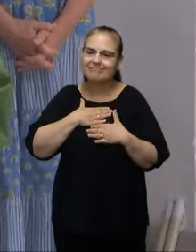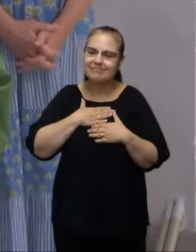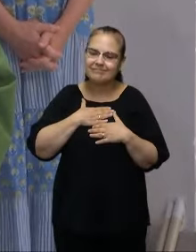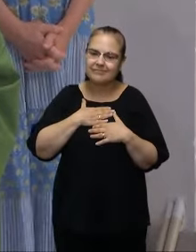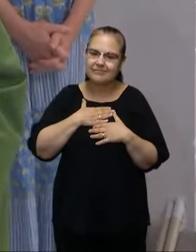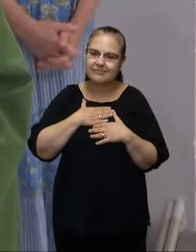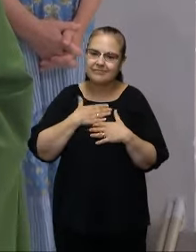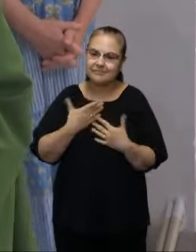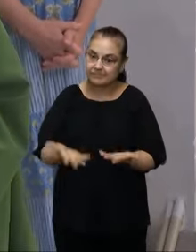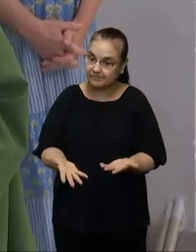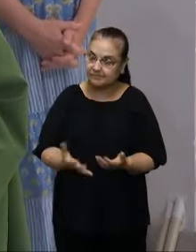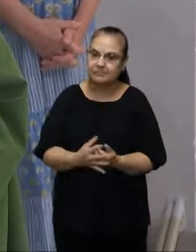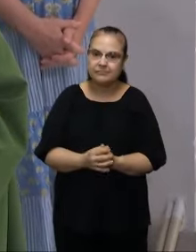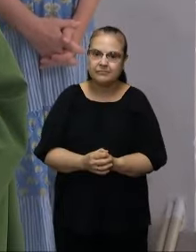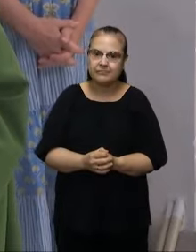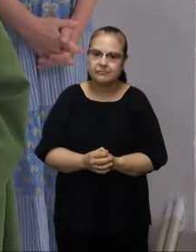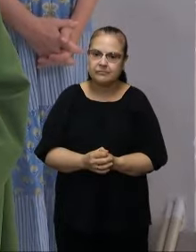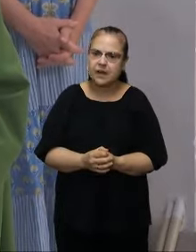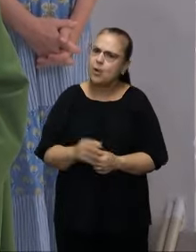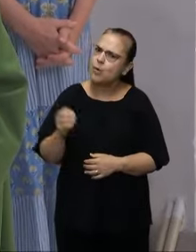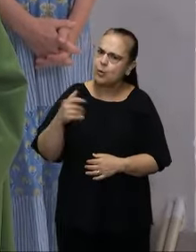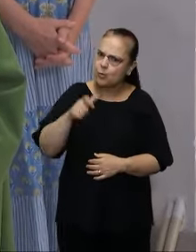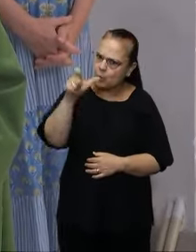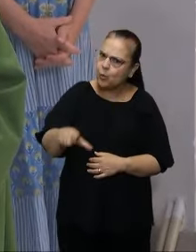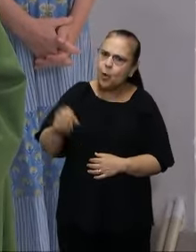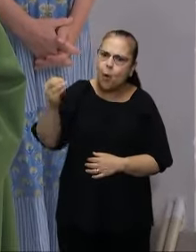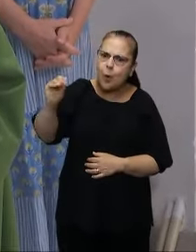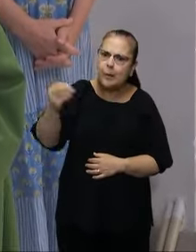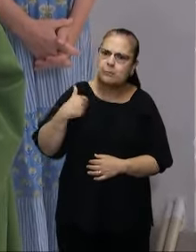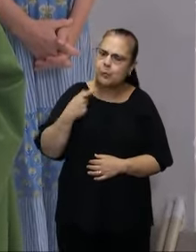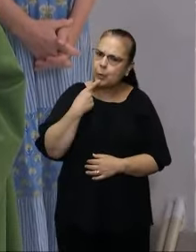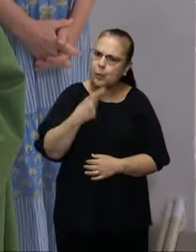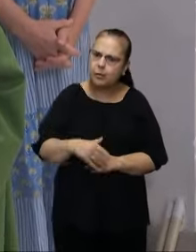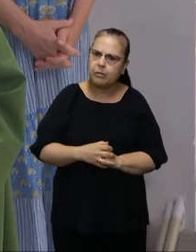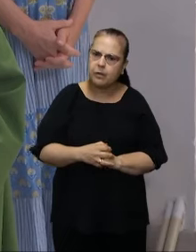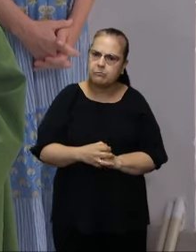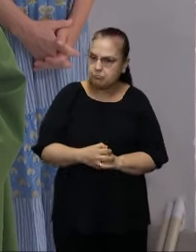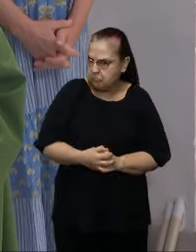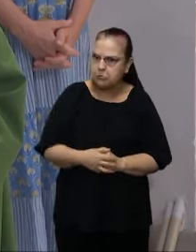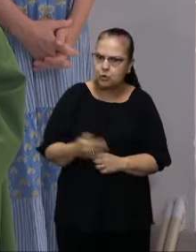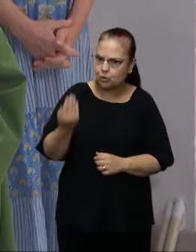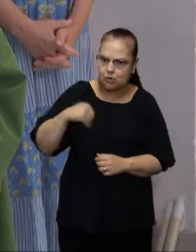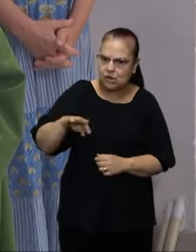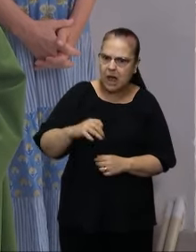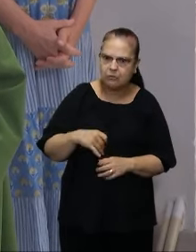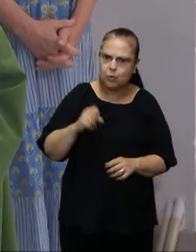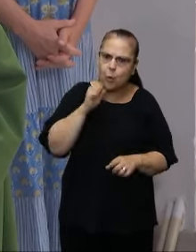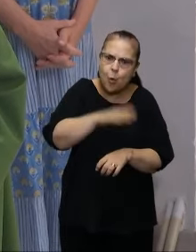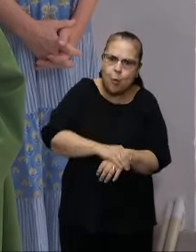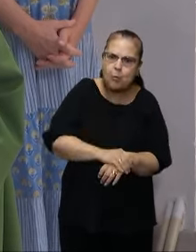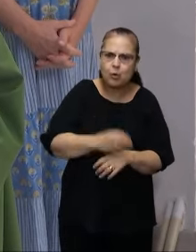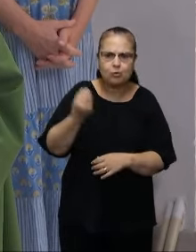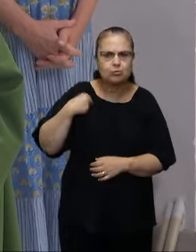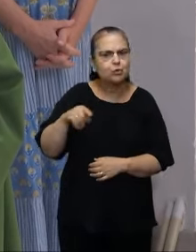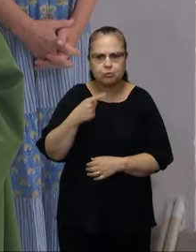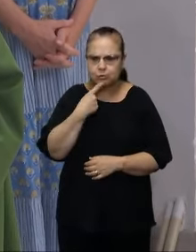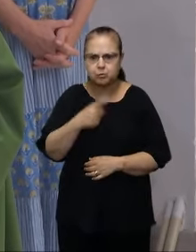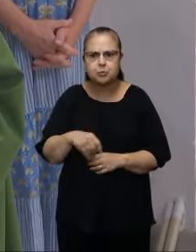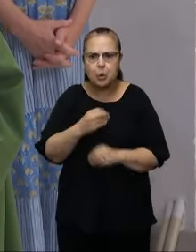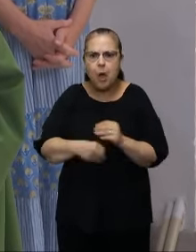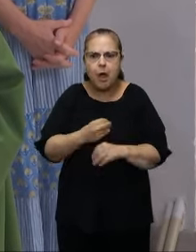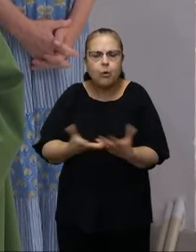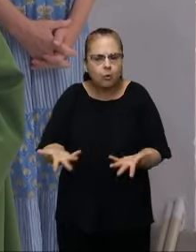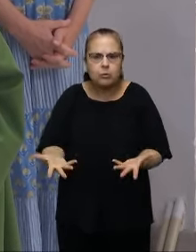El joven dijo, todo eso lo he cumplido. ¿Qué